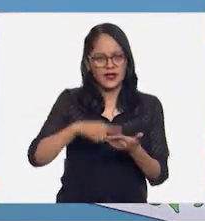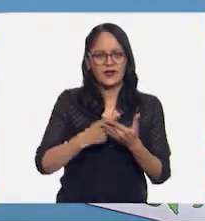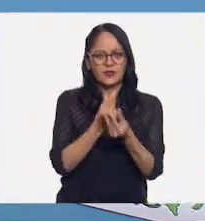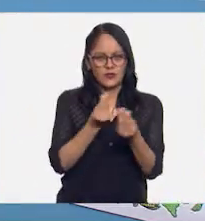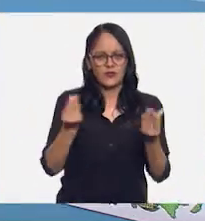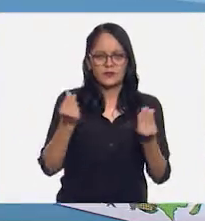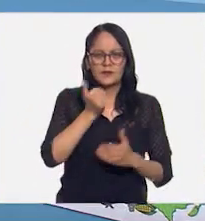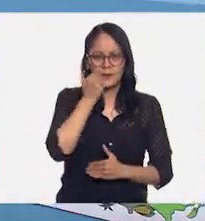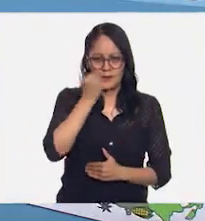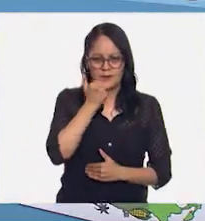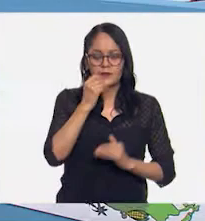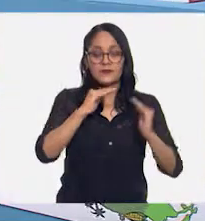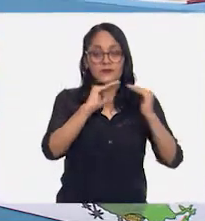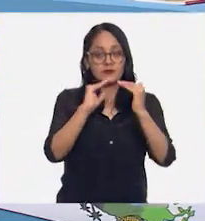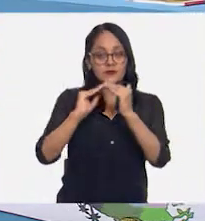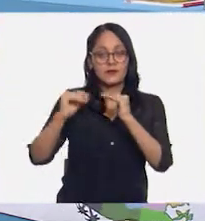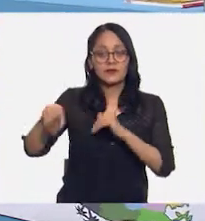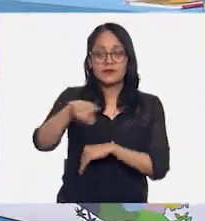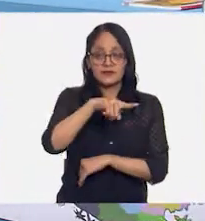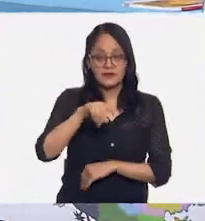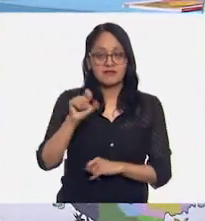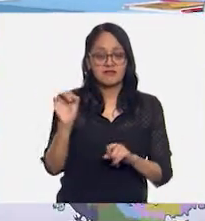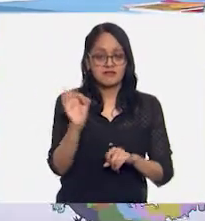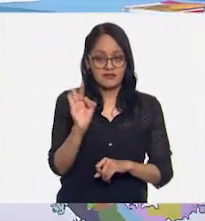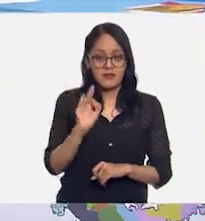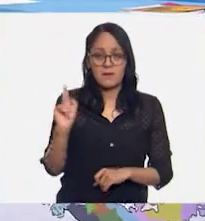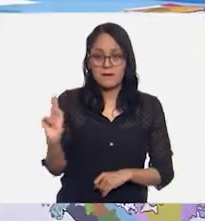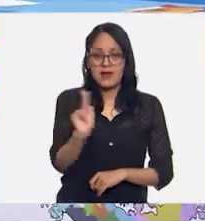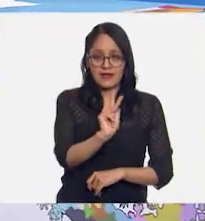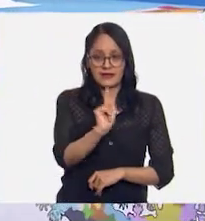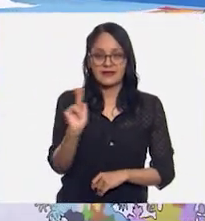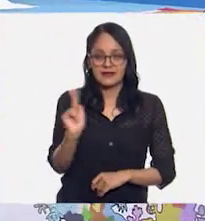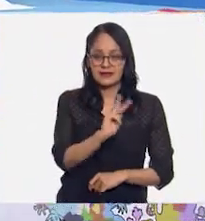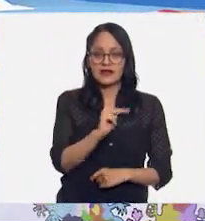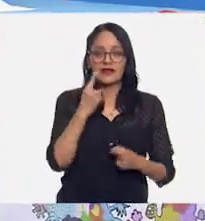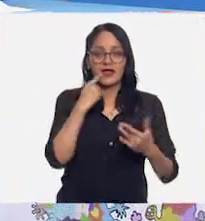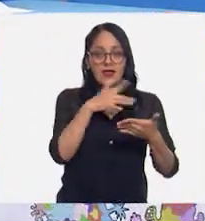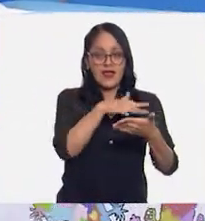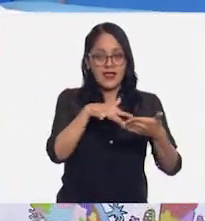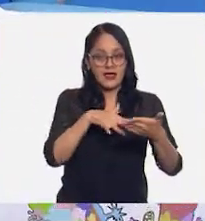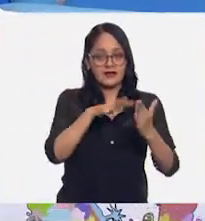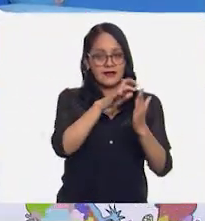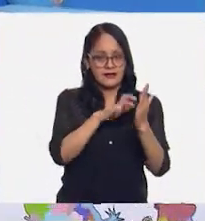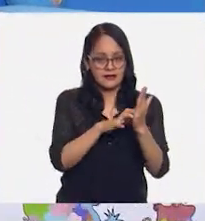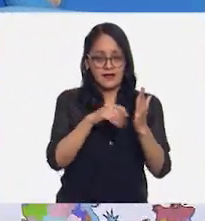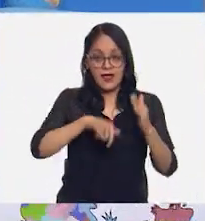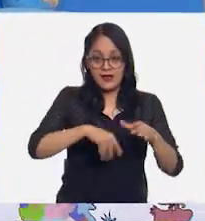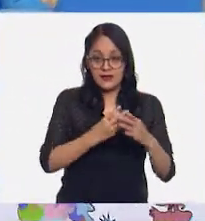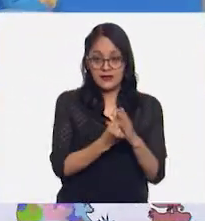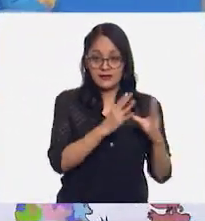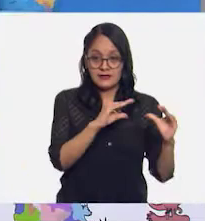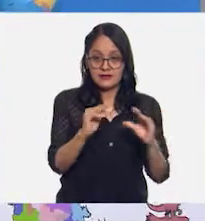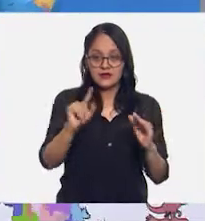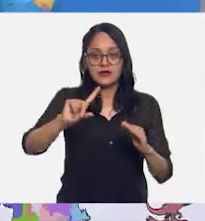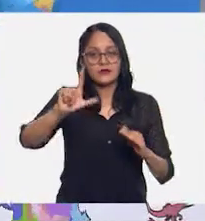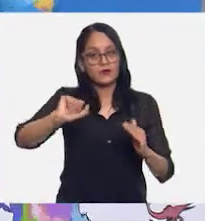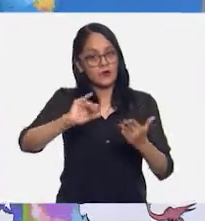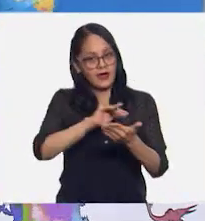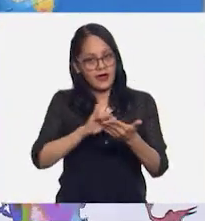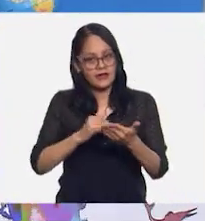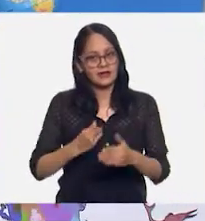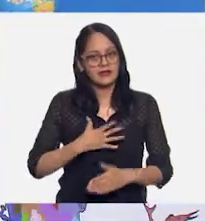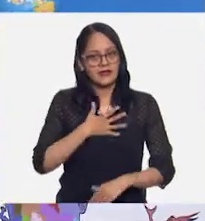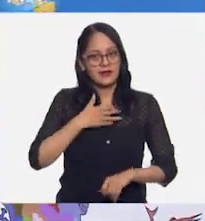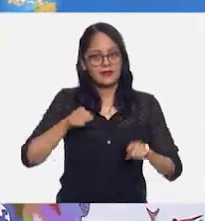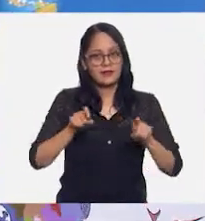en casa han vivido experiencias parecidas al leer y escuchar los textos con los que trabajamos en clase. Es parte del